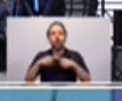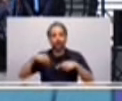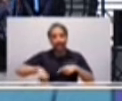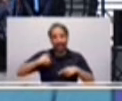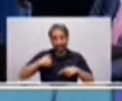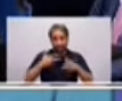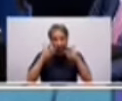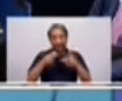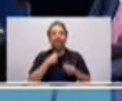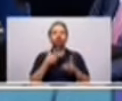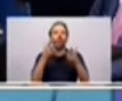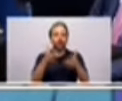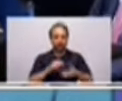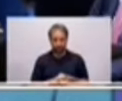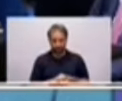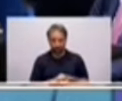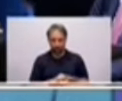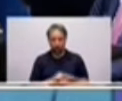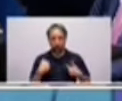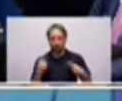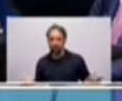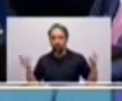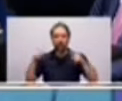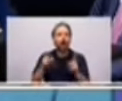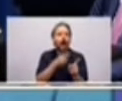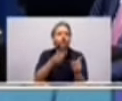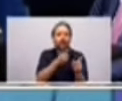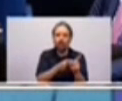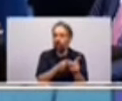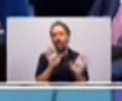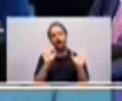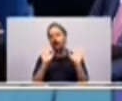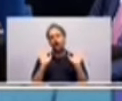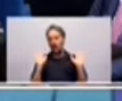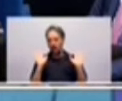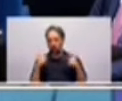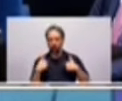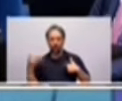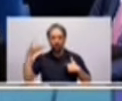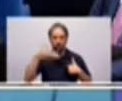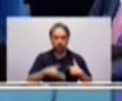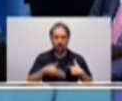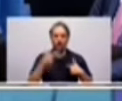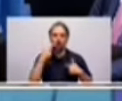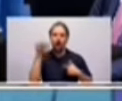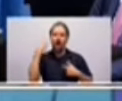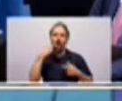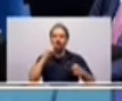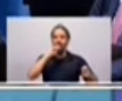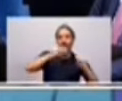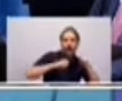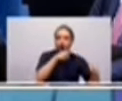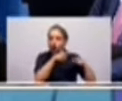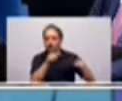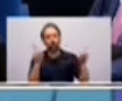ejemplo, con el sindicalismo organizado, con el sindicalismo peronista. Porque la falta, la ausencia de esta conducción te pone, con este nivel de